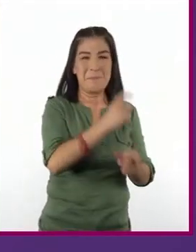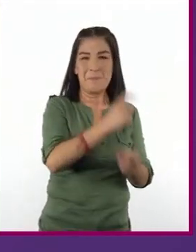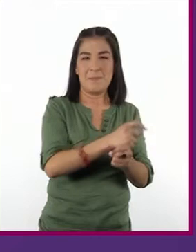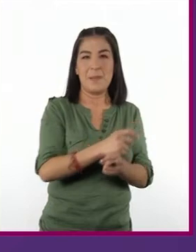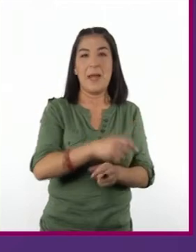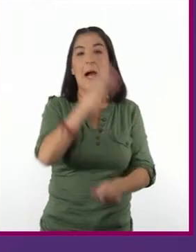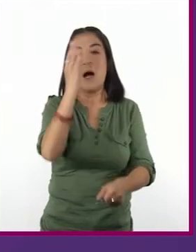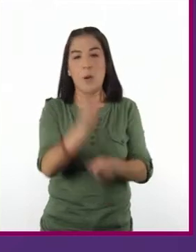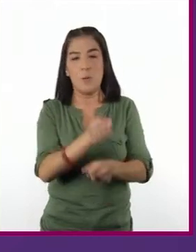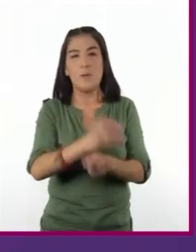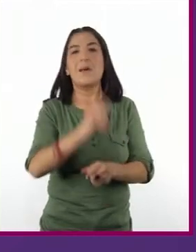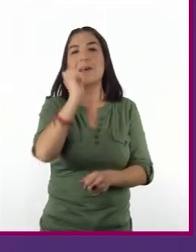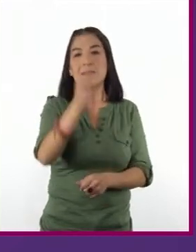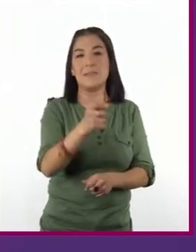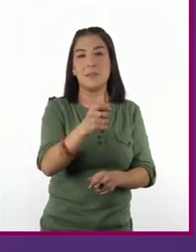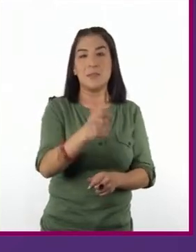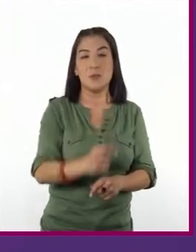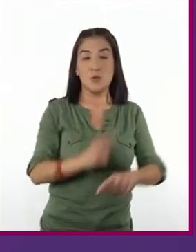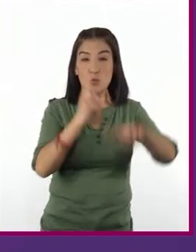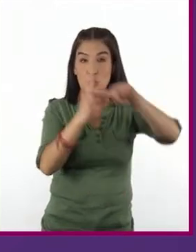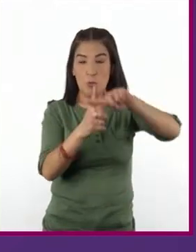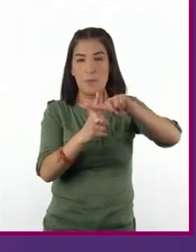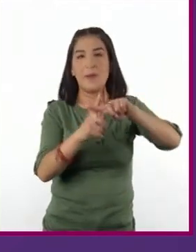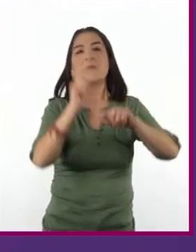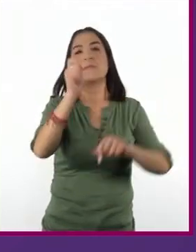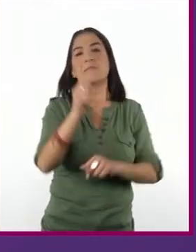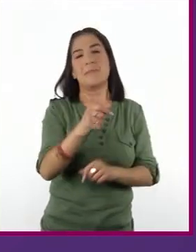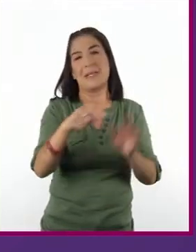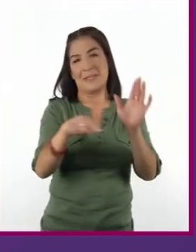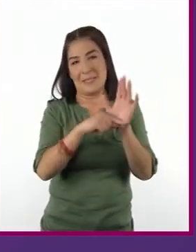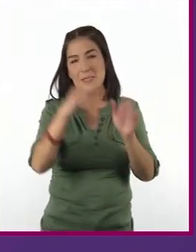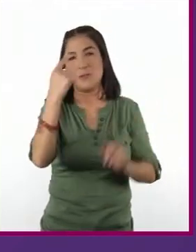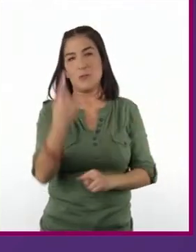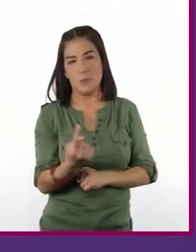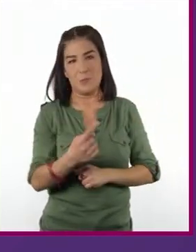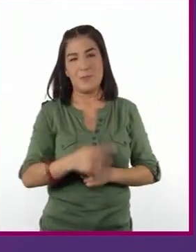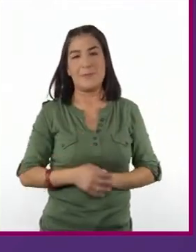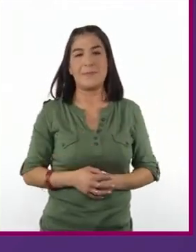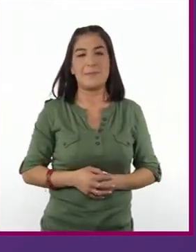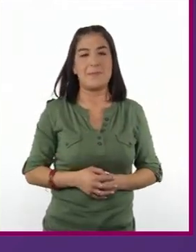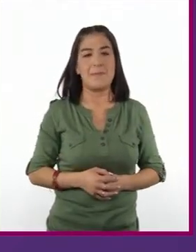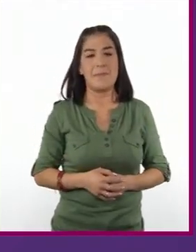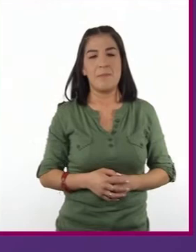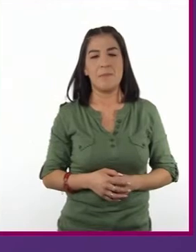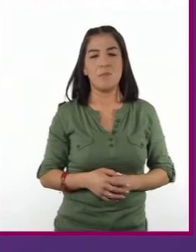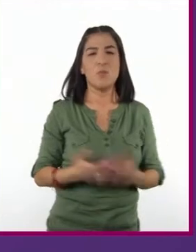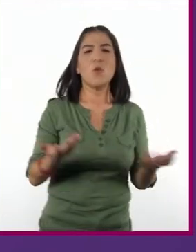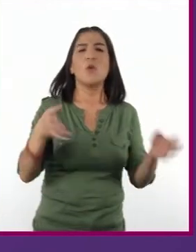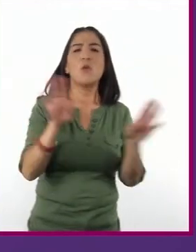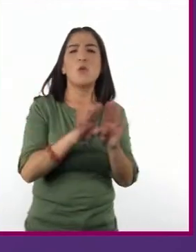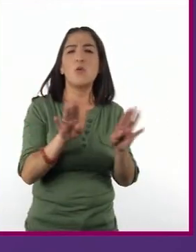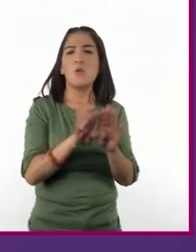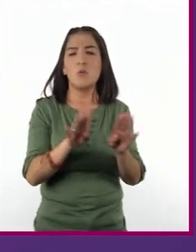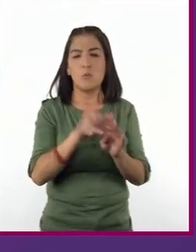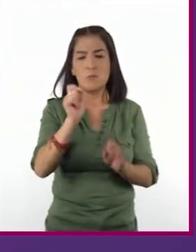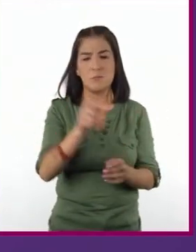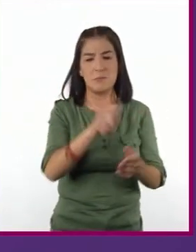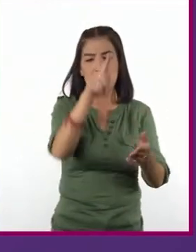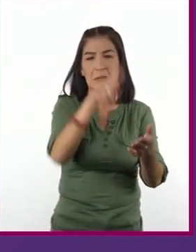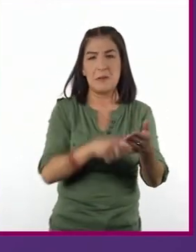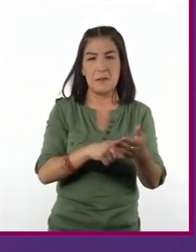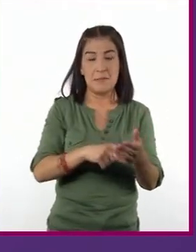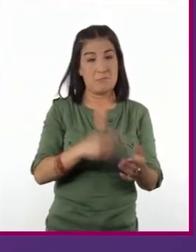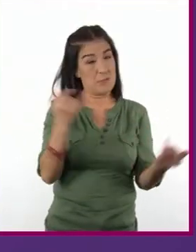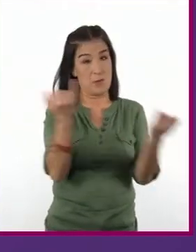solo que ahora, en vez de sumar 1, vamos a restar 1. ¿Cómo suponen que es la gráfica? ¿Seguirá siendo una